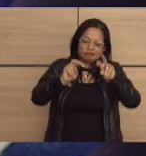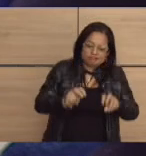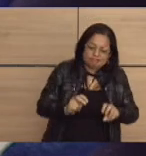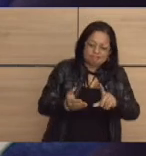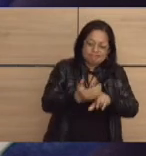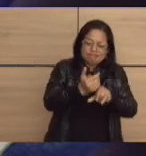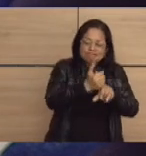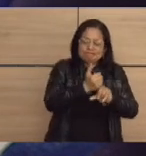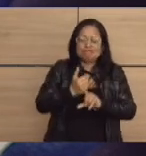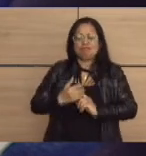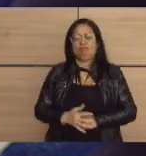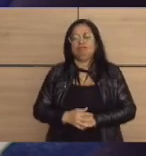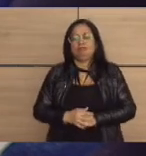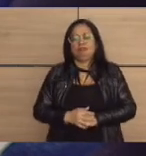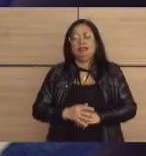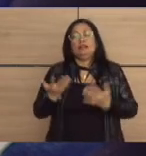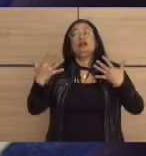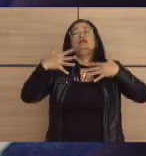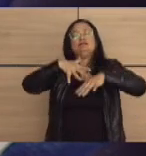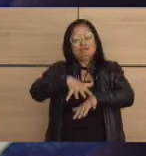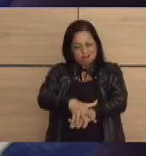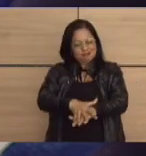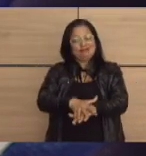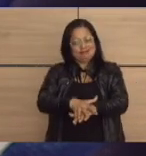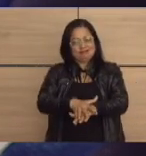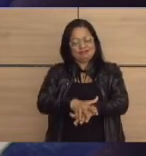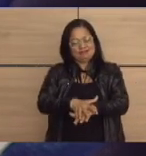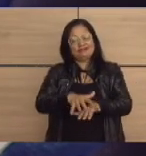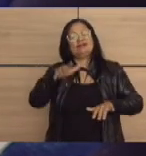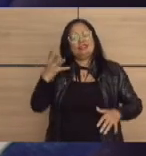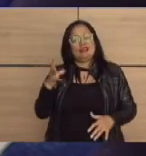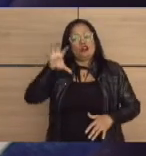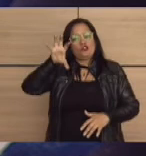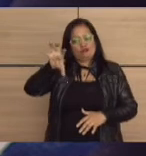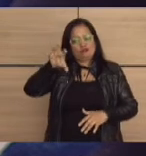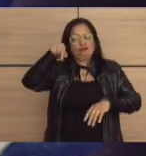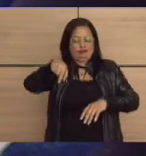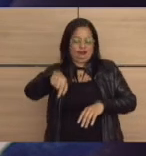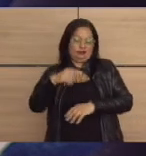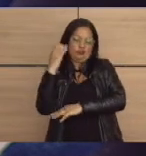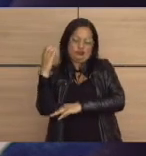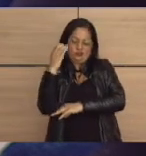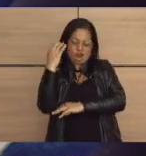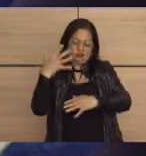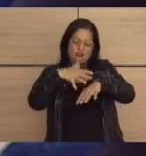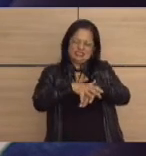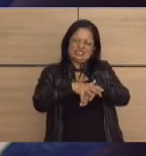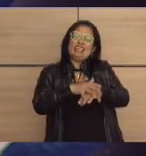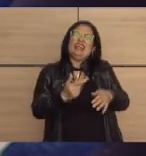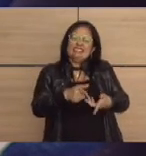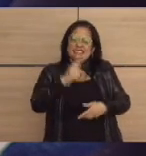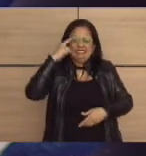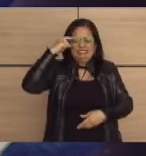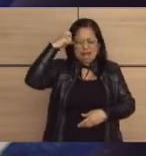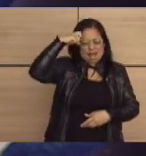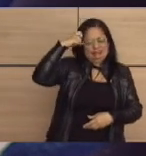Y entonces apareció el país mestizo y con él un desafío que es